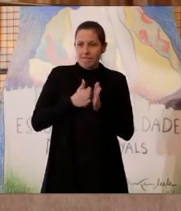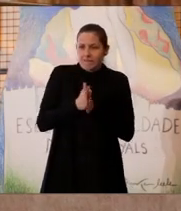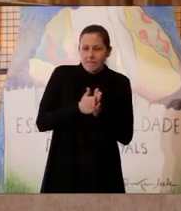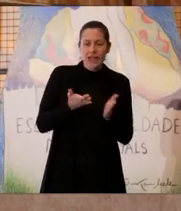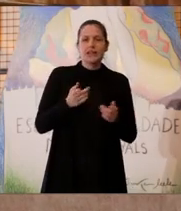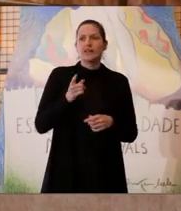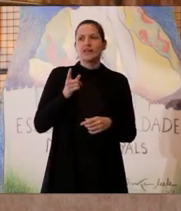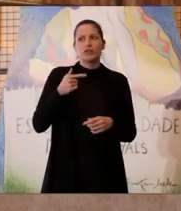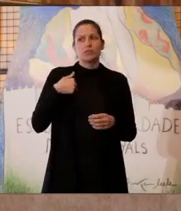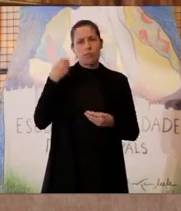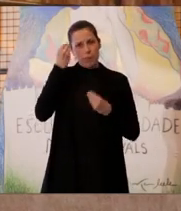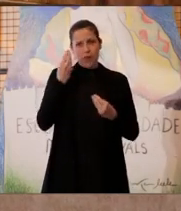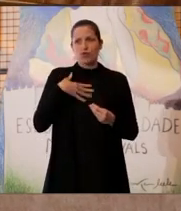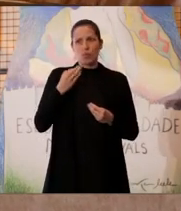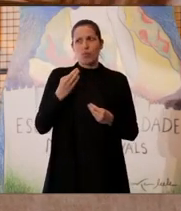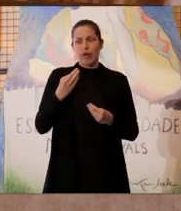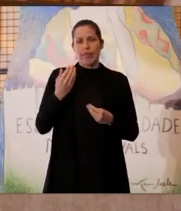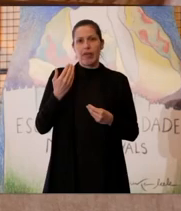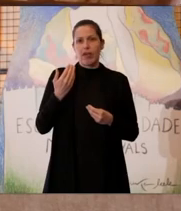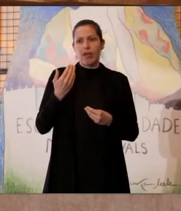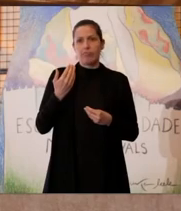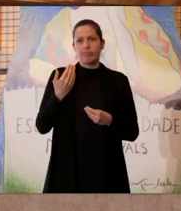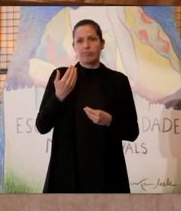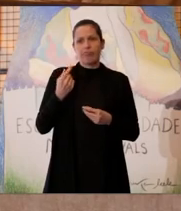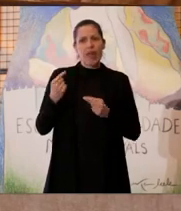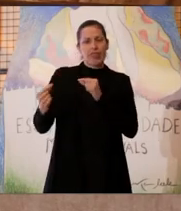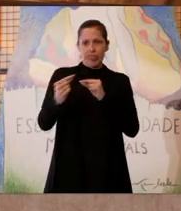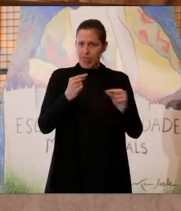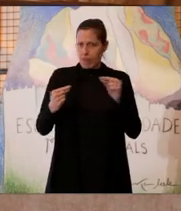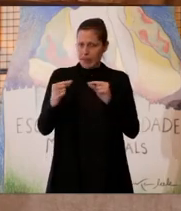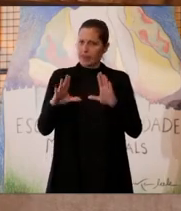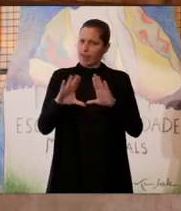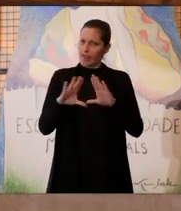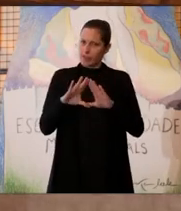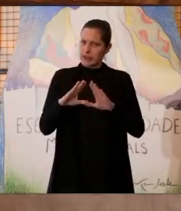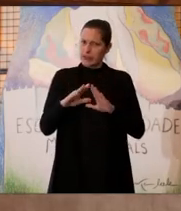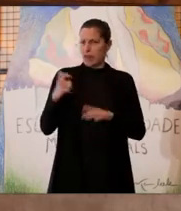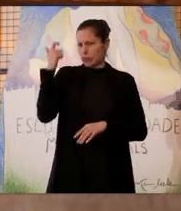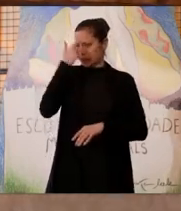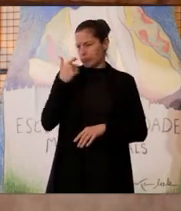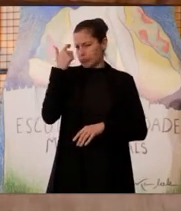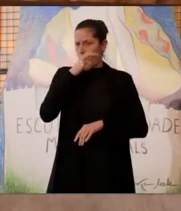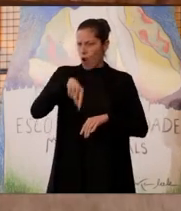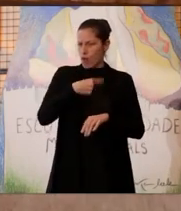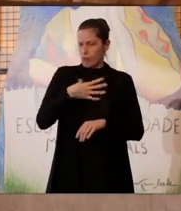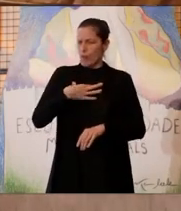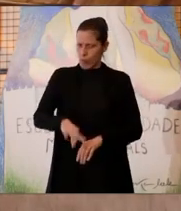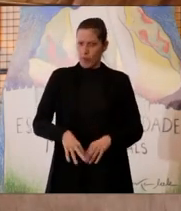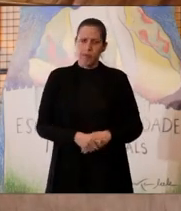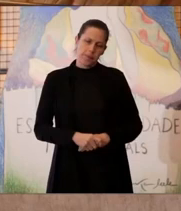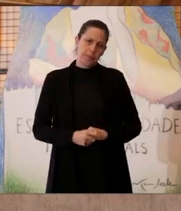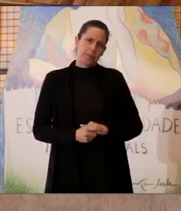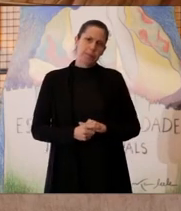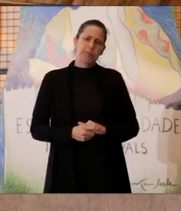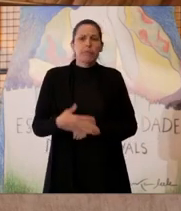mismas abrirían aquí un debate de varias horas por lo menos un debate feminista Bueno yo